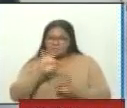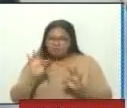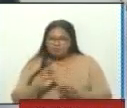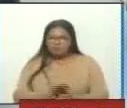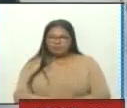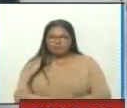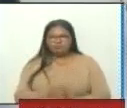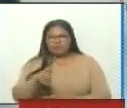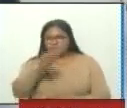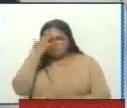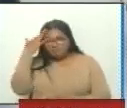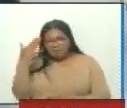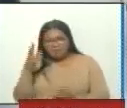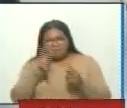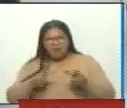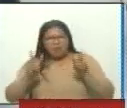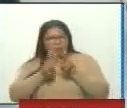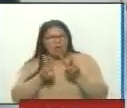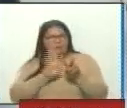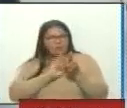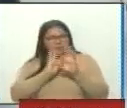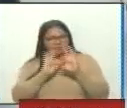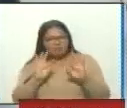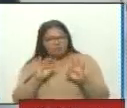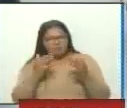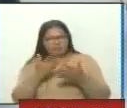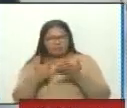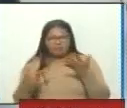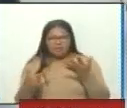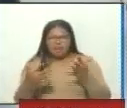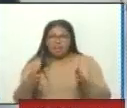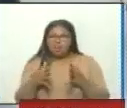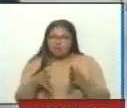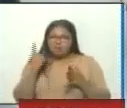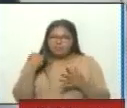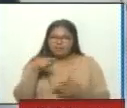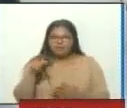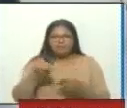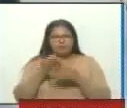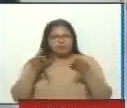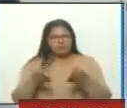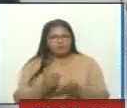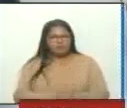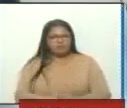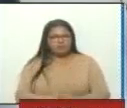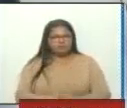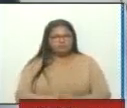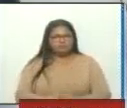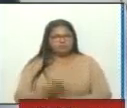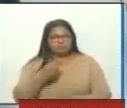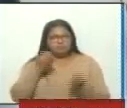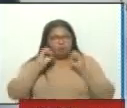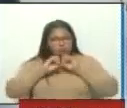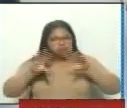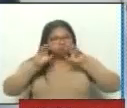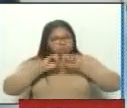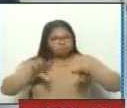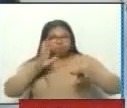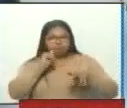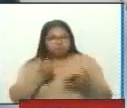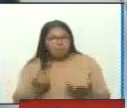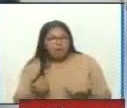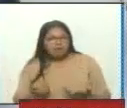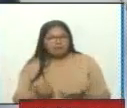no se imaginan, no valoran la cantidad de logros que tiene este gobierno. Y no los pregonan, no los informan. Sí,